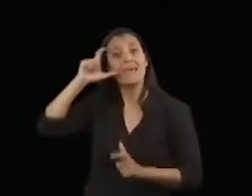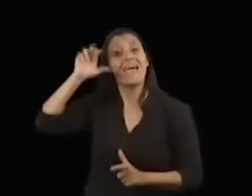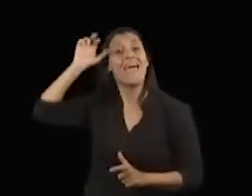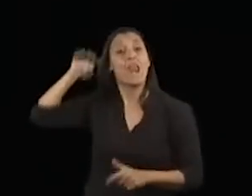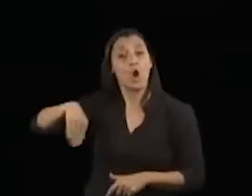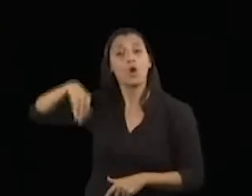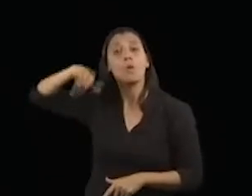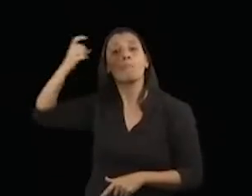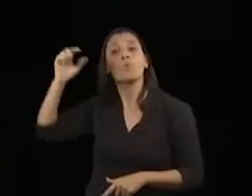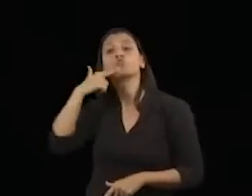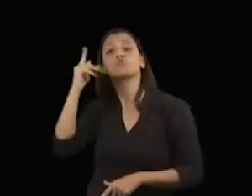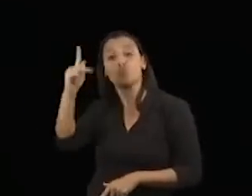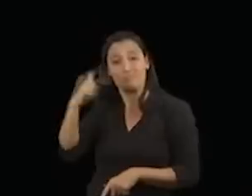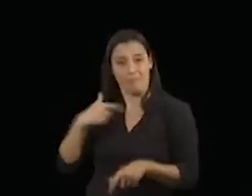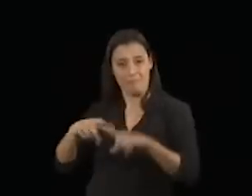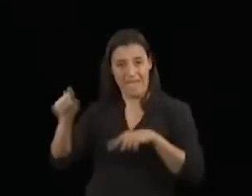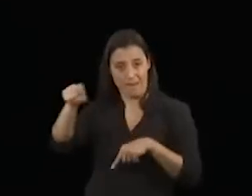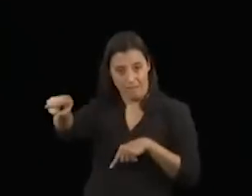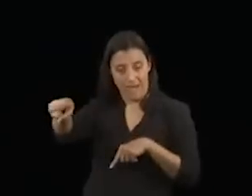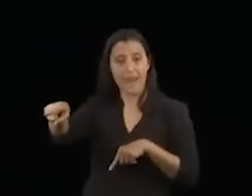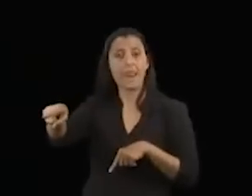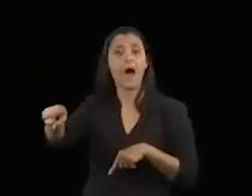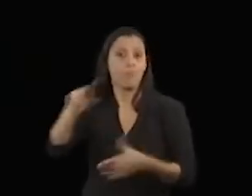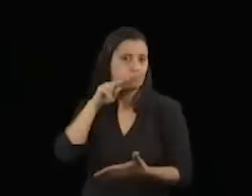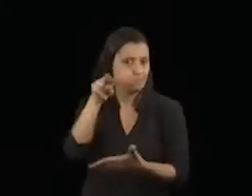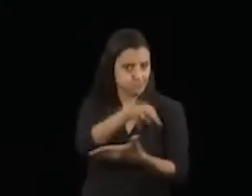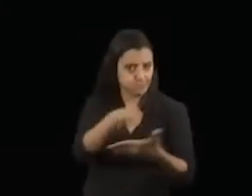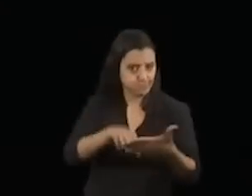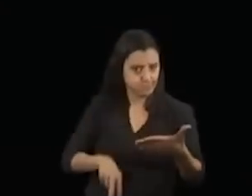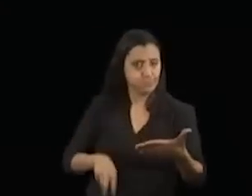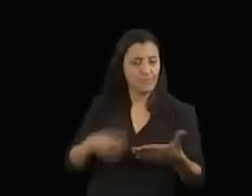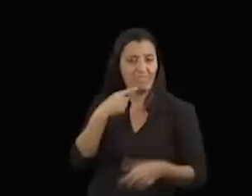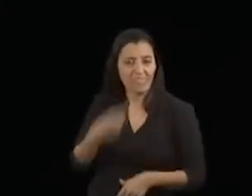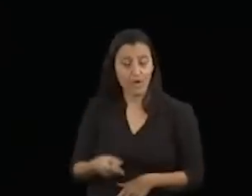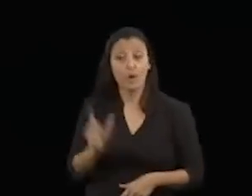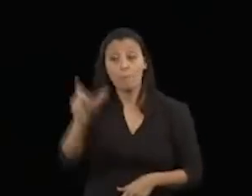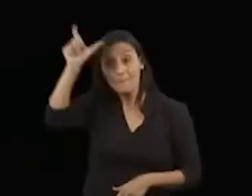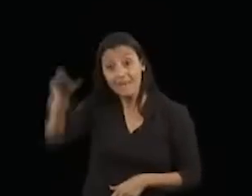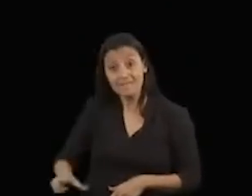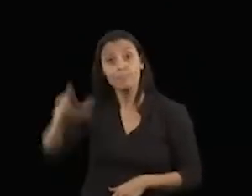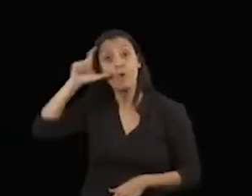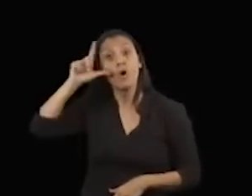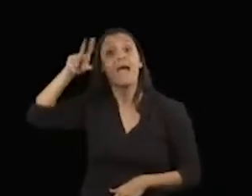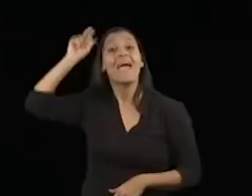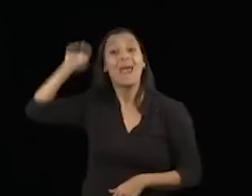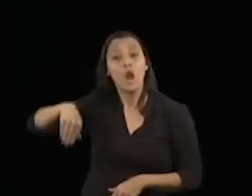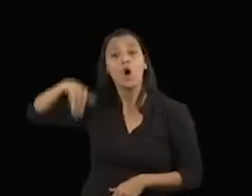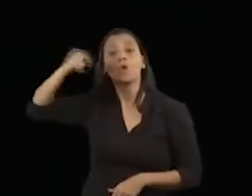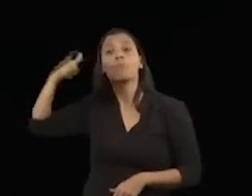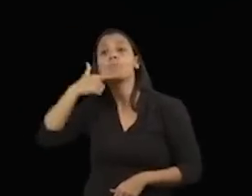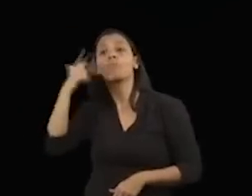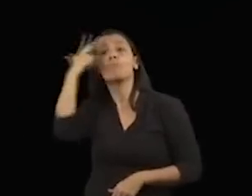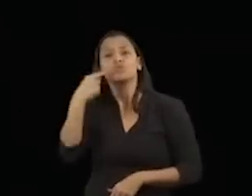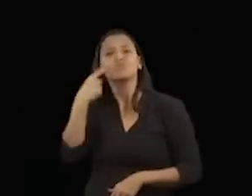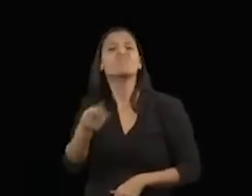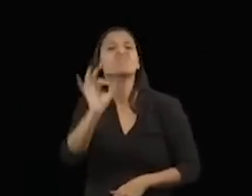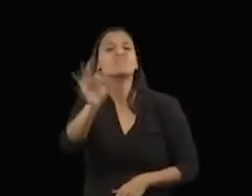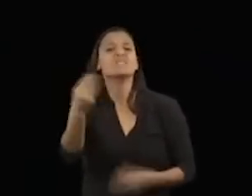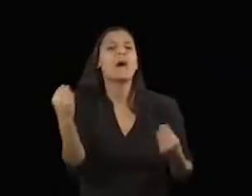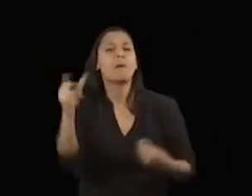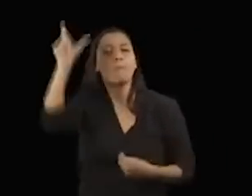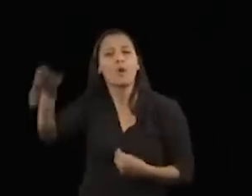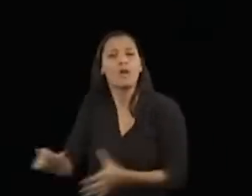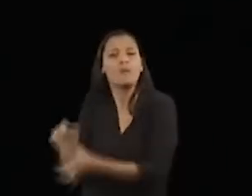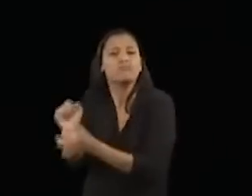mi hermana se lo leyó enseguida. Elon Musk, ¿saben por qué es maravilloso y por qué le va